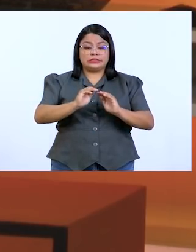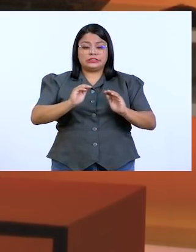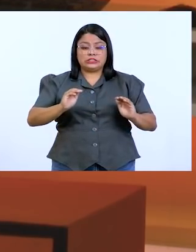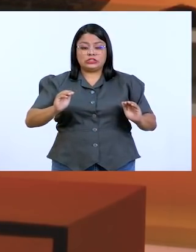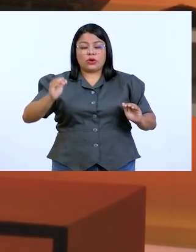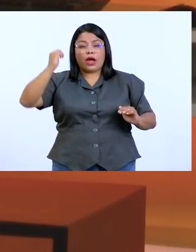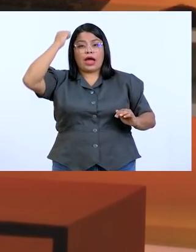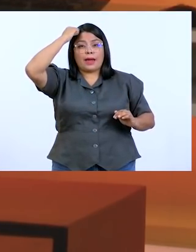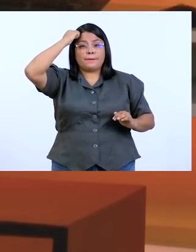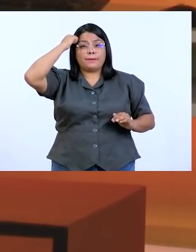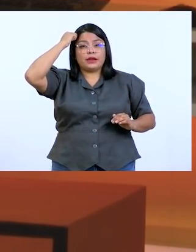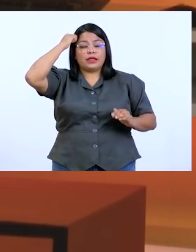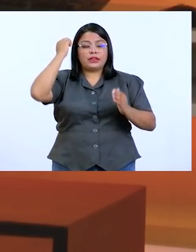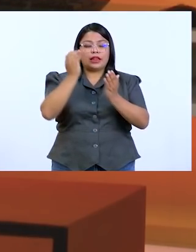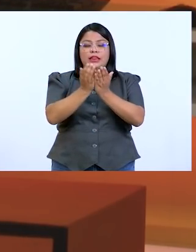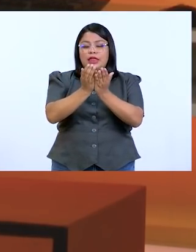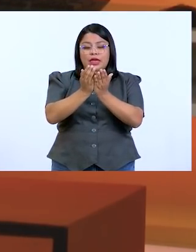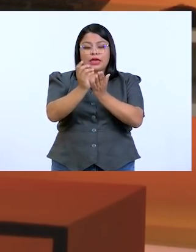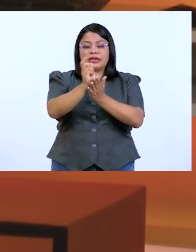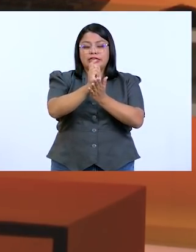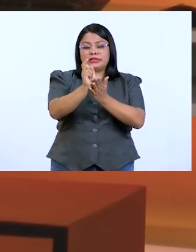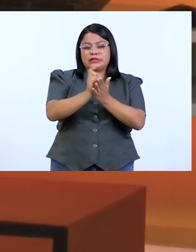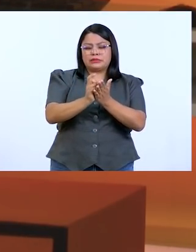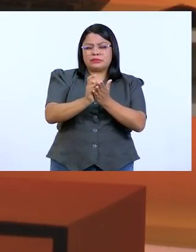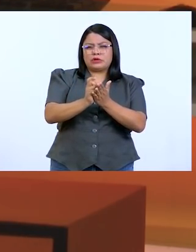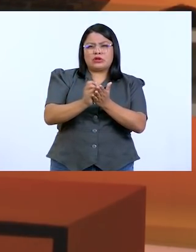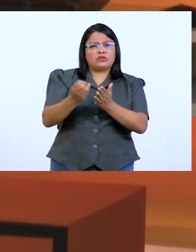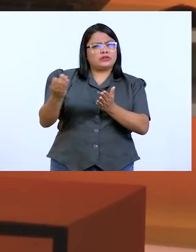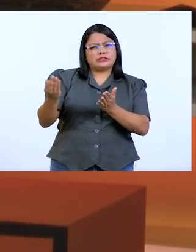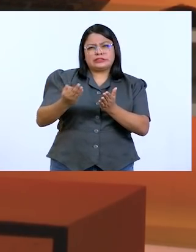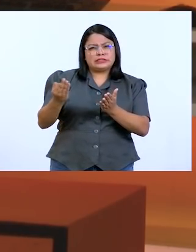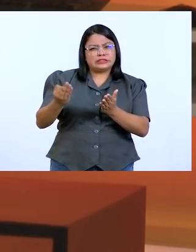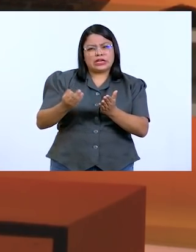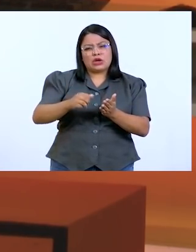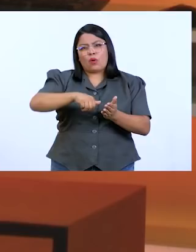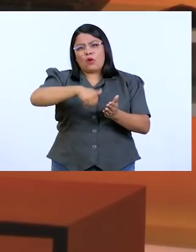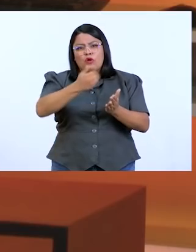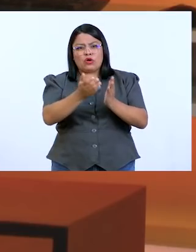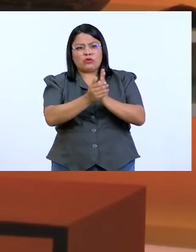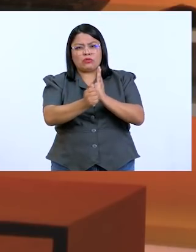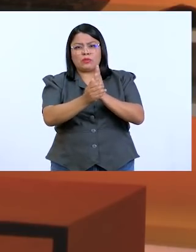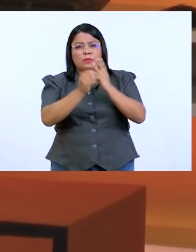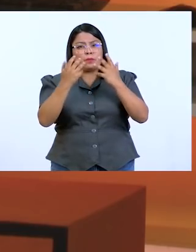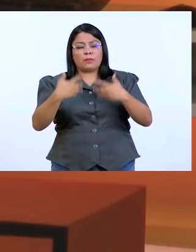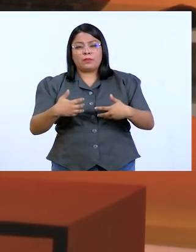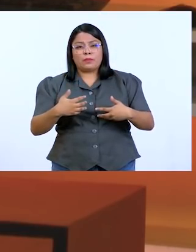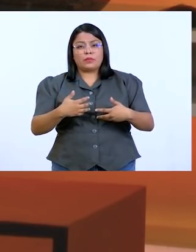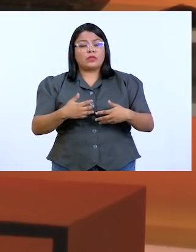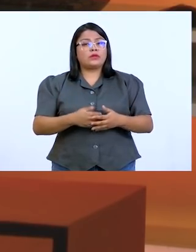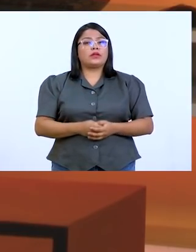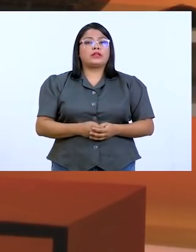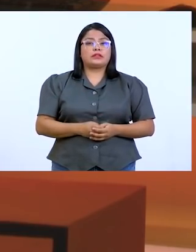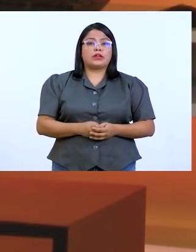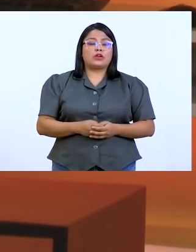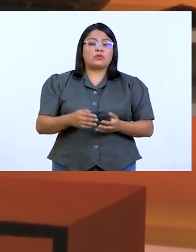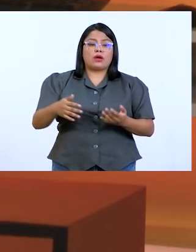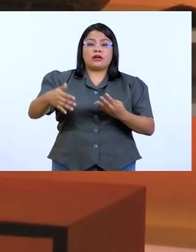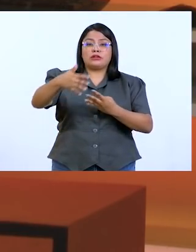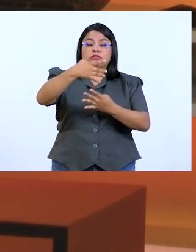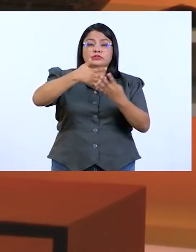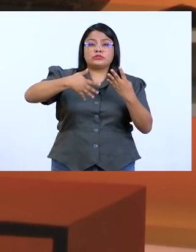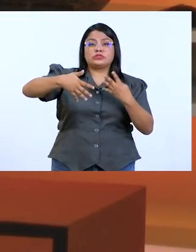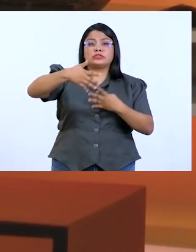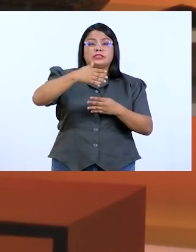y las niñas aprenden a leer y a escribir sin excluir otras habilidades y además en